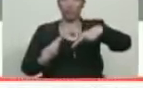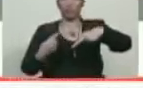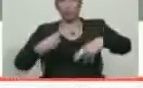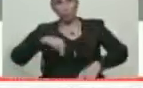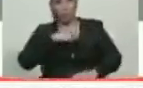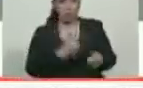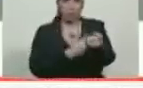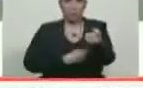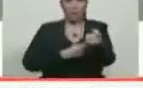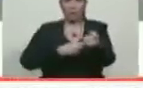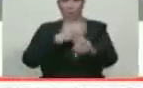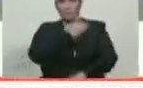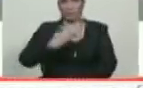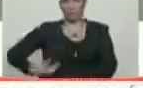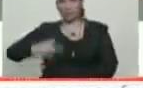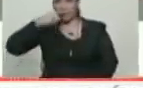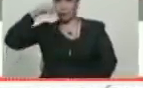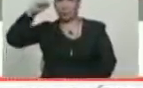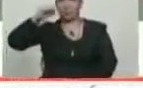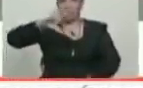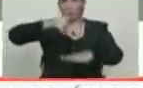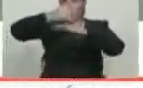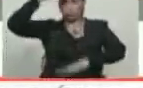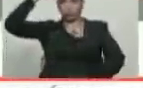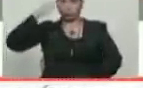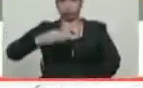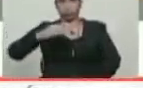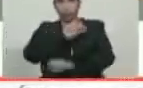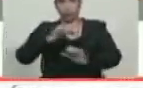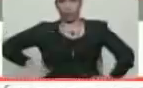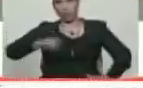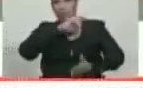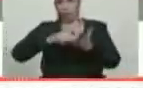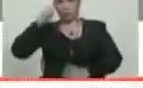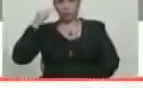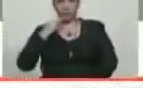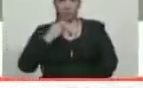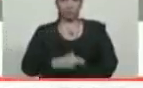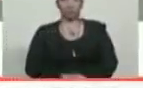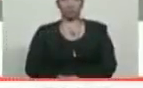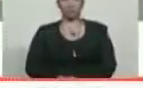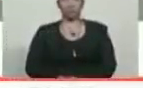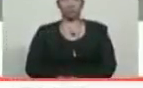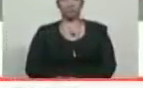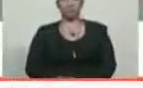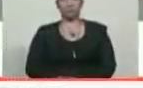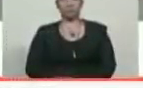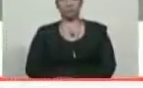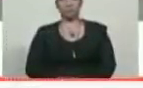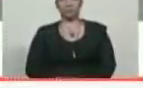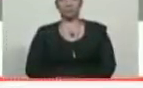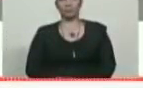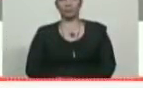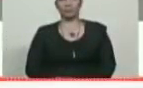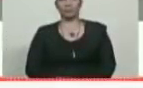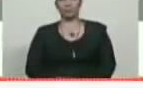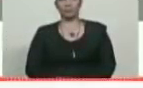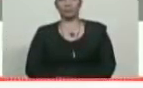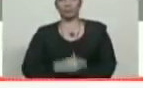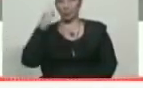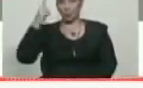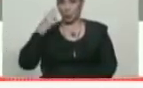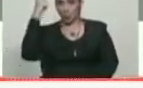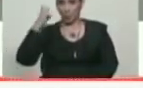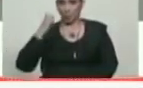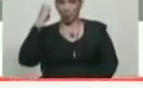hermano presidente Nicolás Maduro, comandante en jefe de la Fuerza Armada Nacional Bolivariana. La Unión